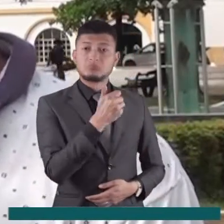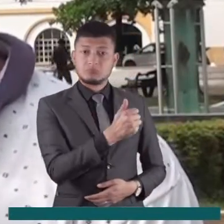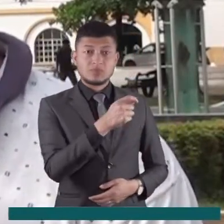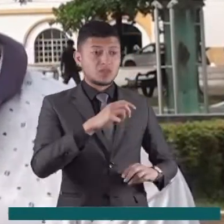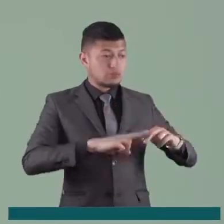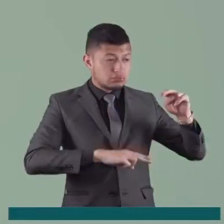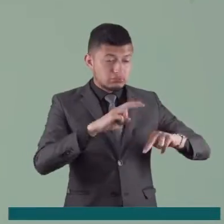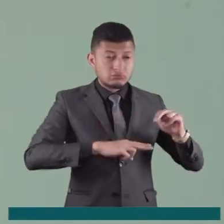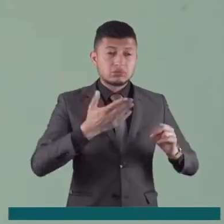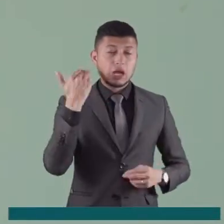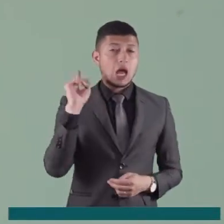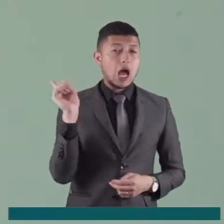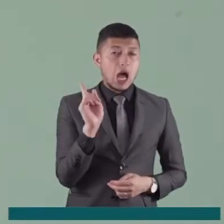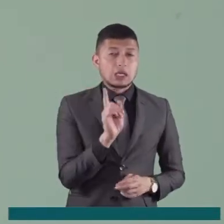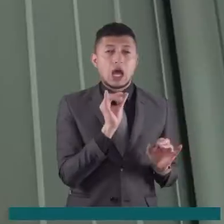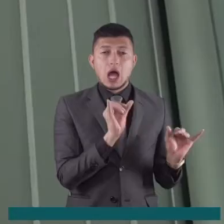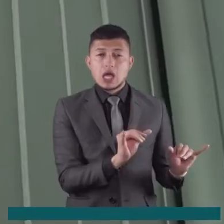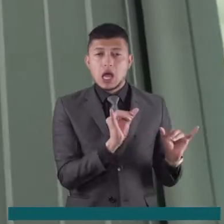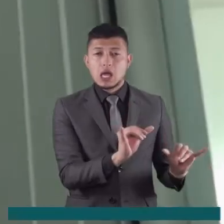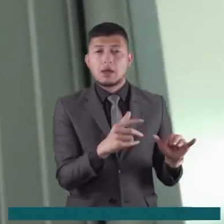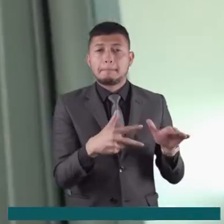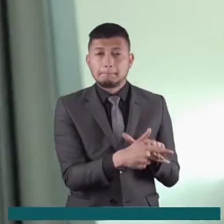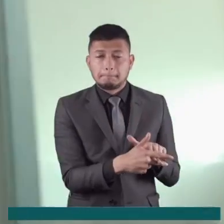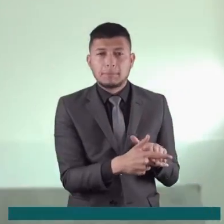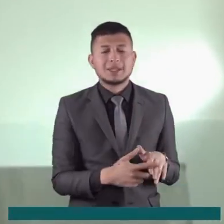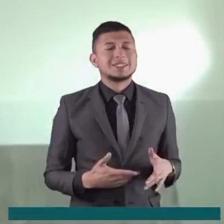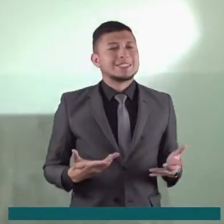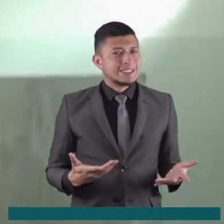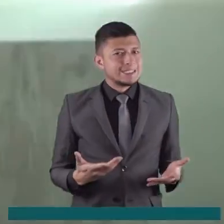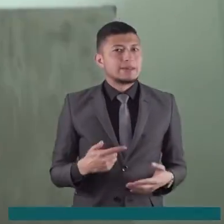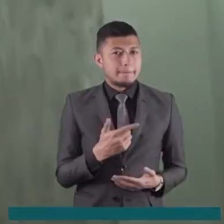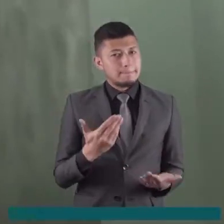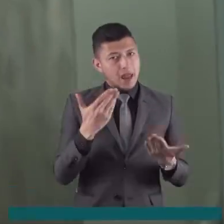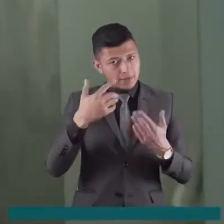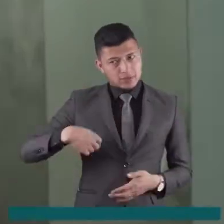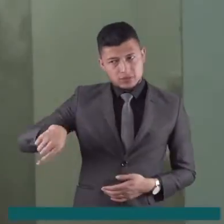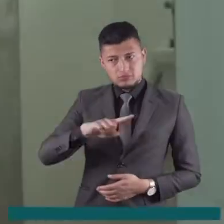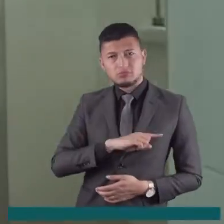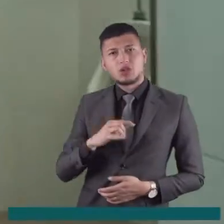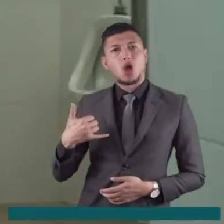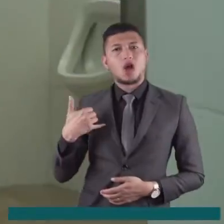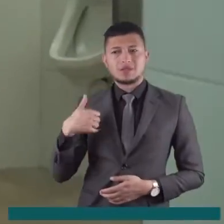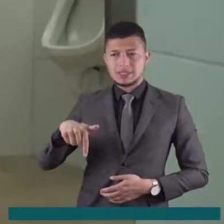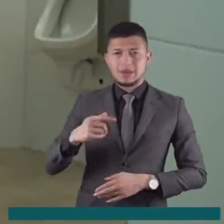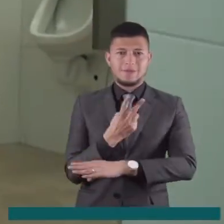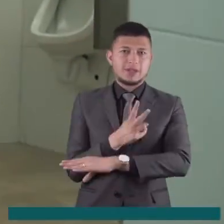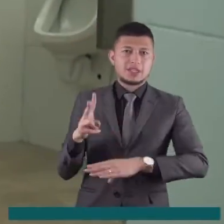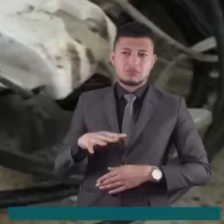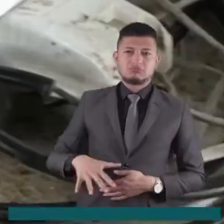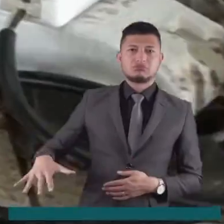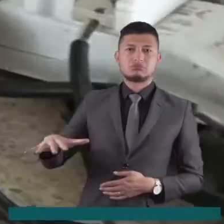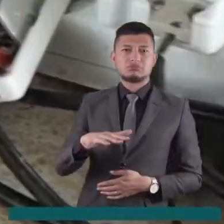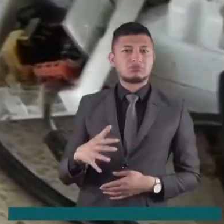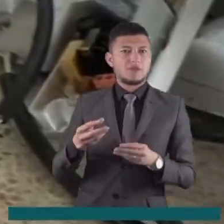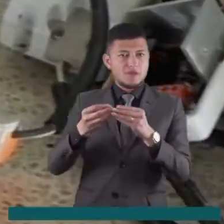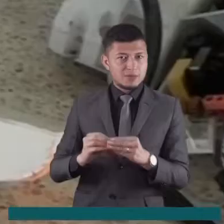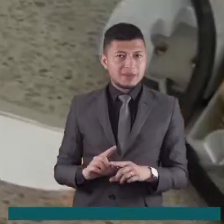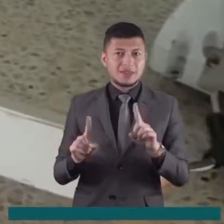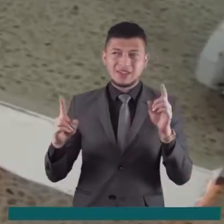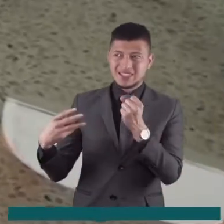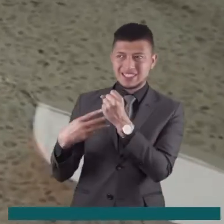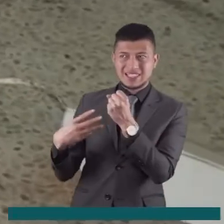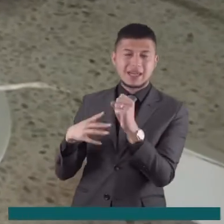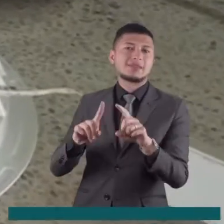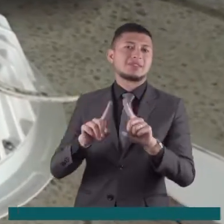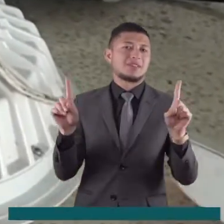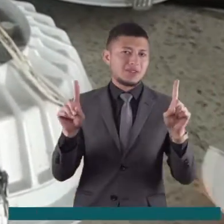una obra que ha estado parada durante mucho tiempo y es algo beneficiario para nosotros los jóvenes acá del Vichada, ya que es algo diferente a lo que nos